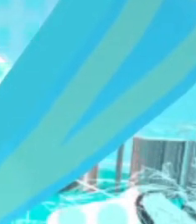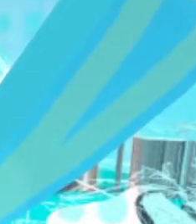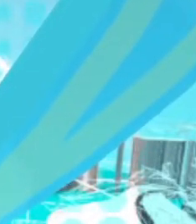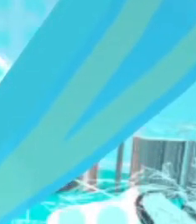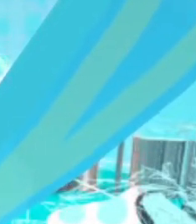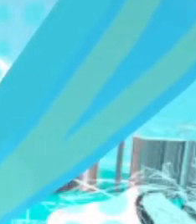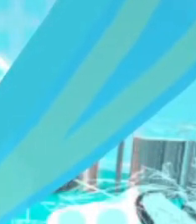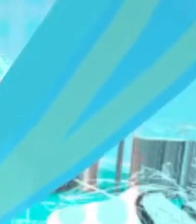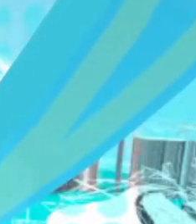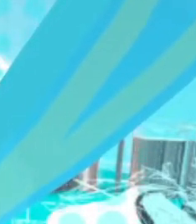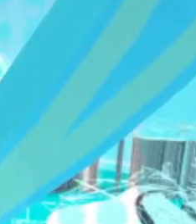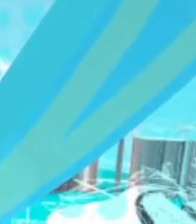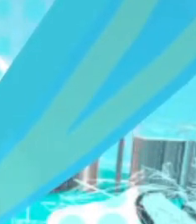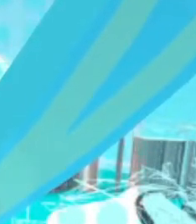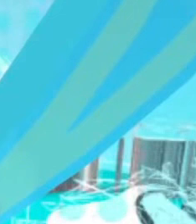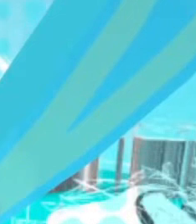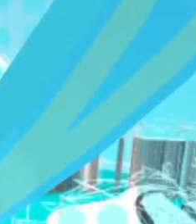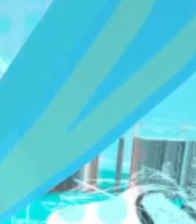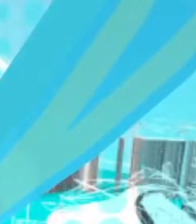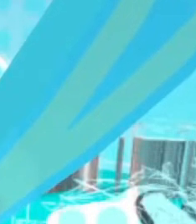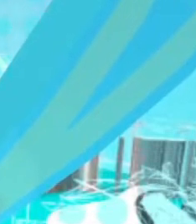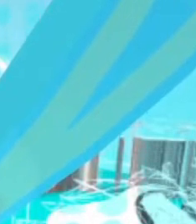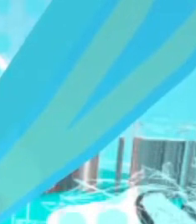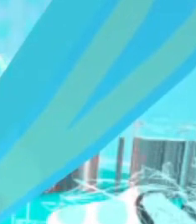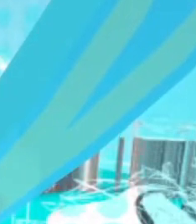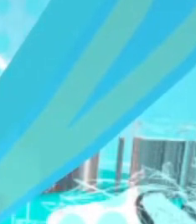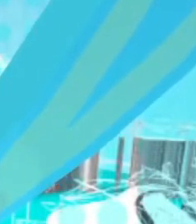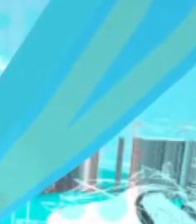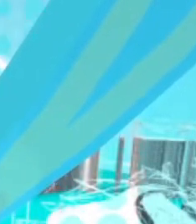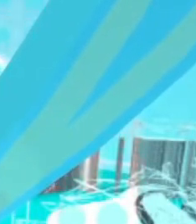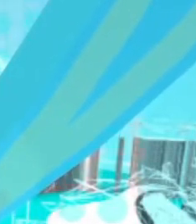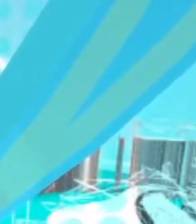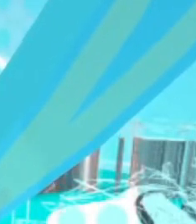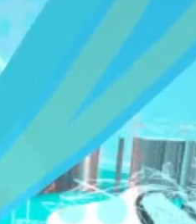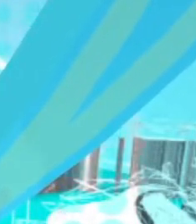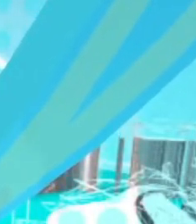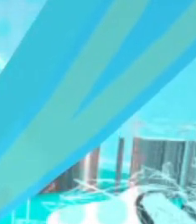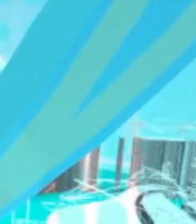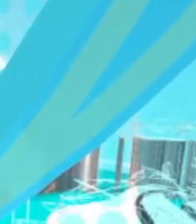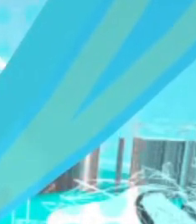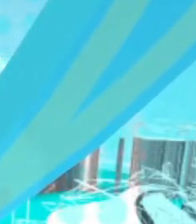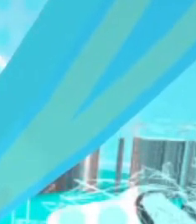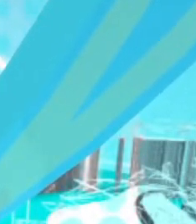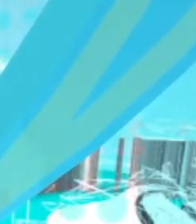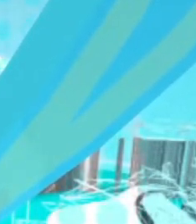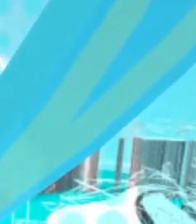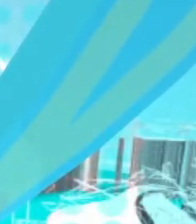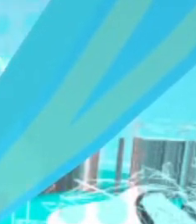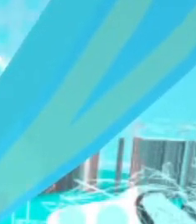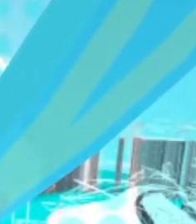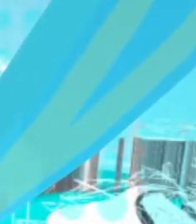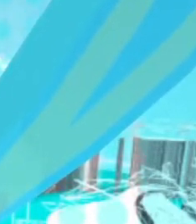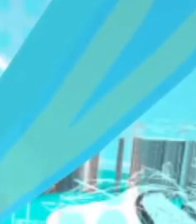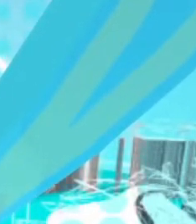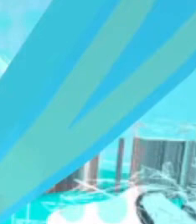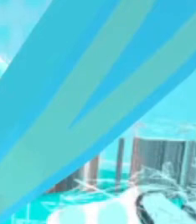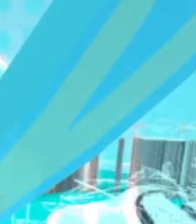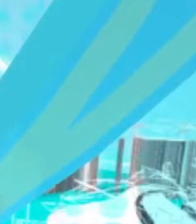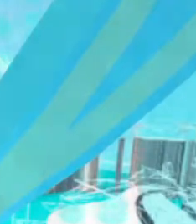de venta para el dólar, 612 colones con 66 centavos.